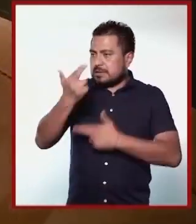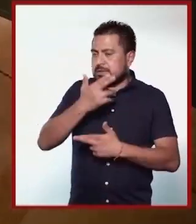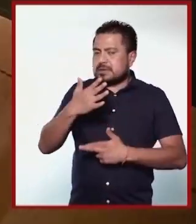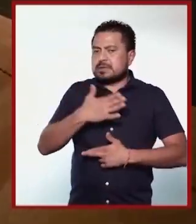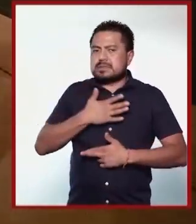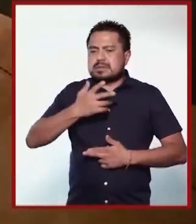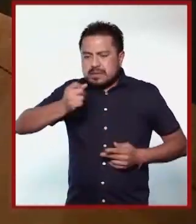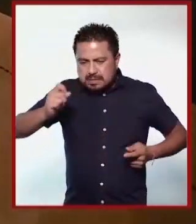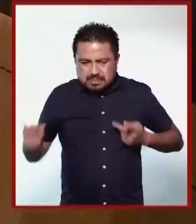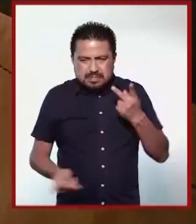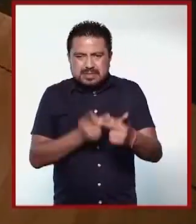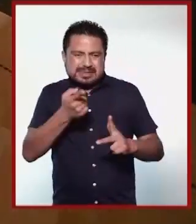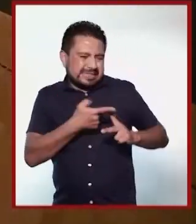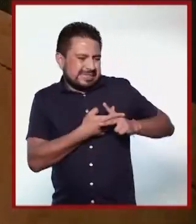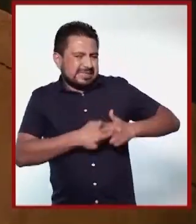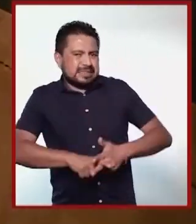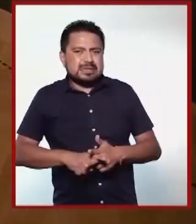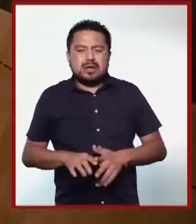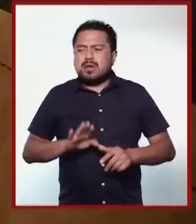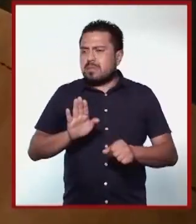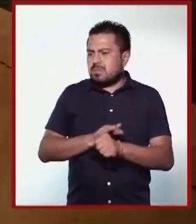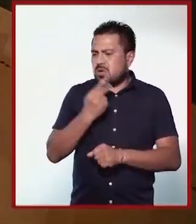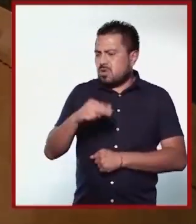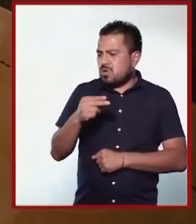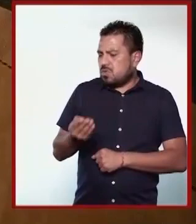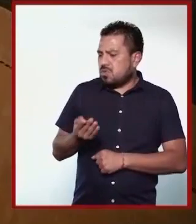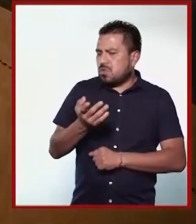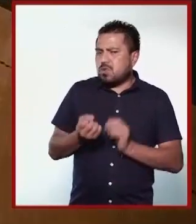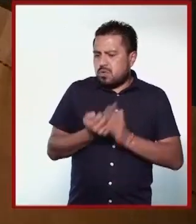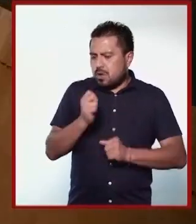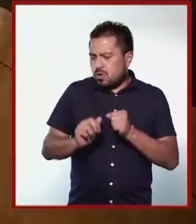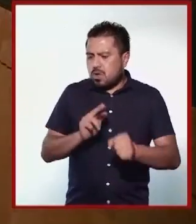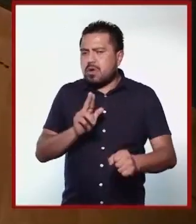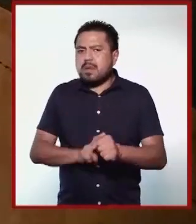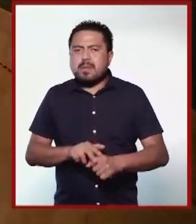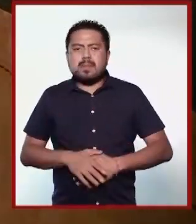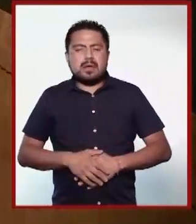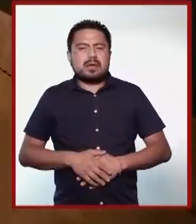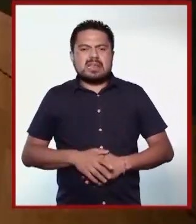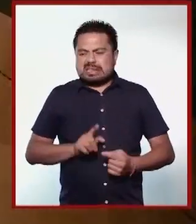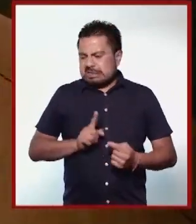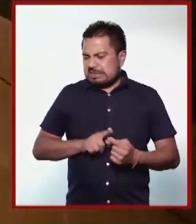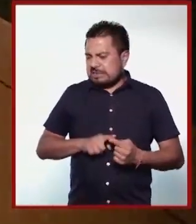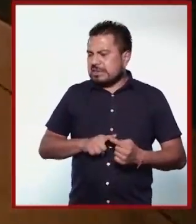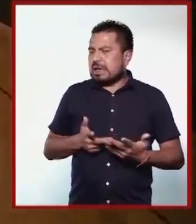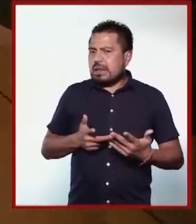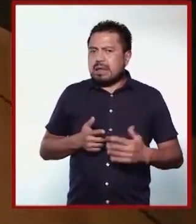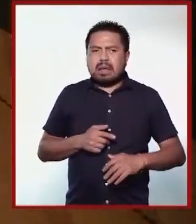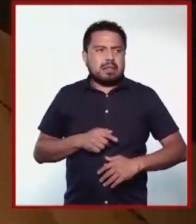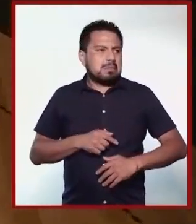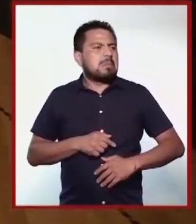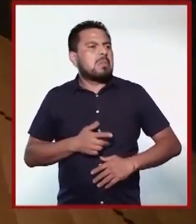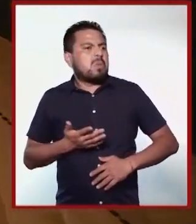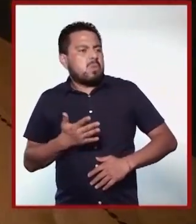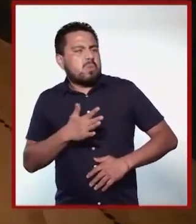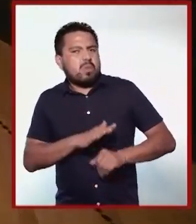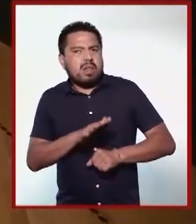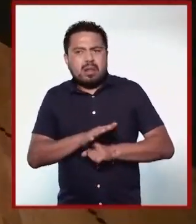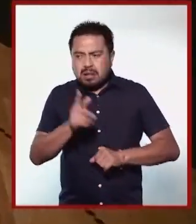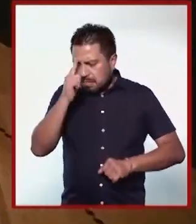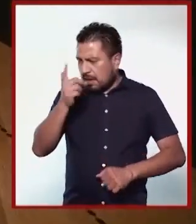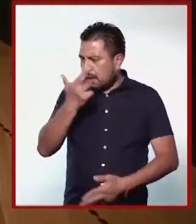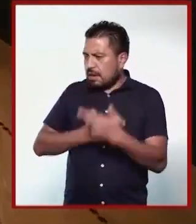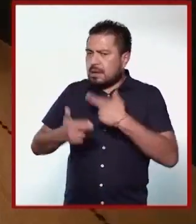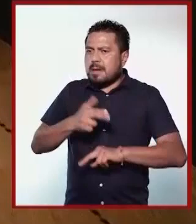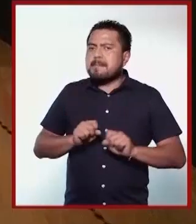nuestras preguntas iniciales. ¿Por qué le llamamos nueva normalidad? ¿Y de quién y de qué depende que regresemos pronto